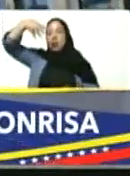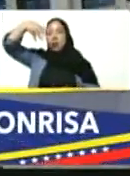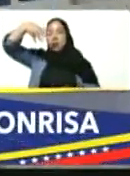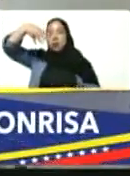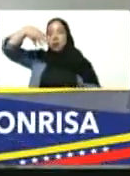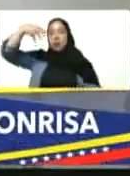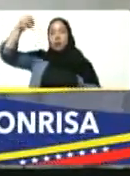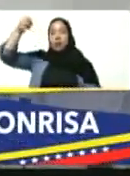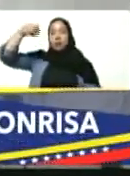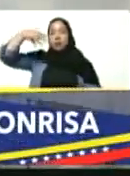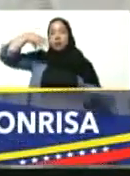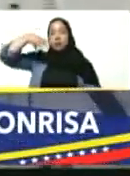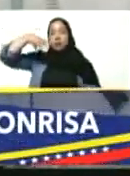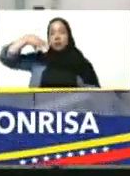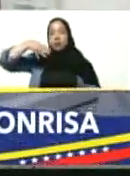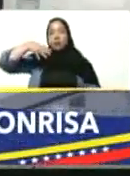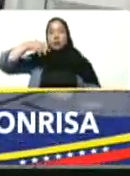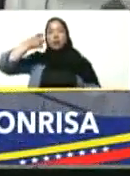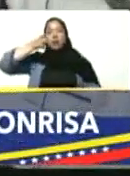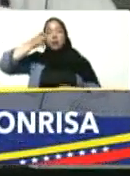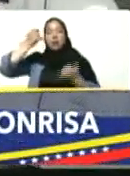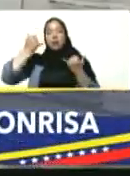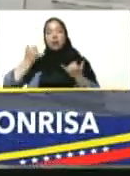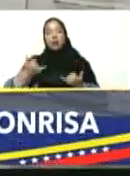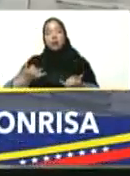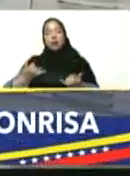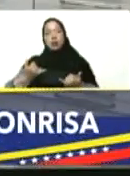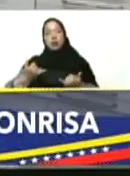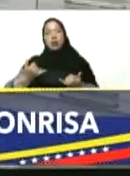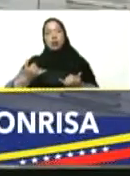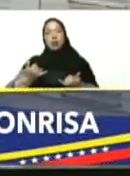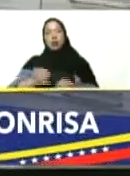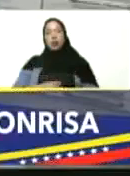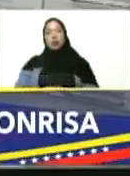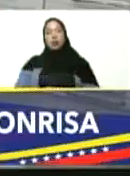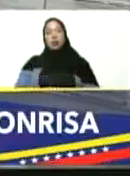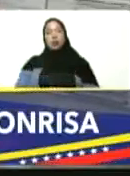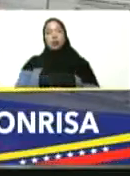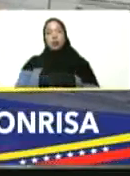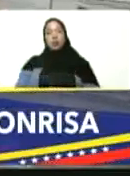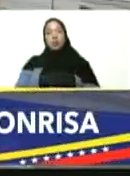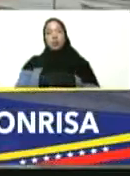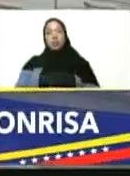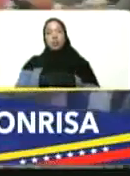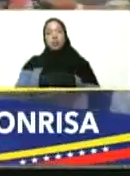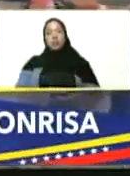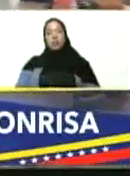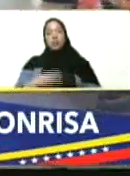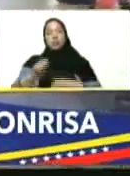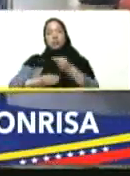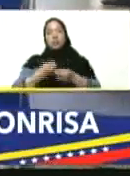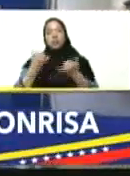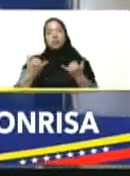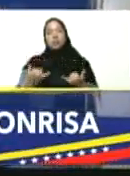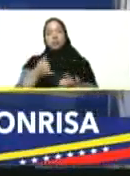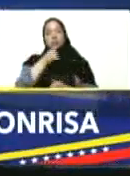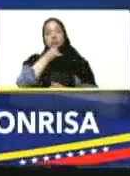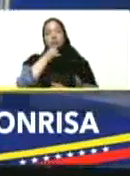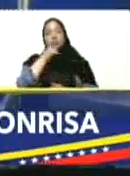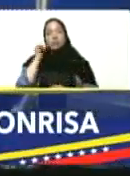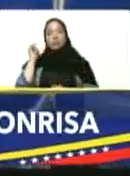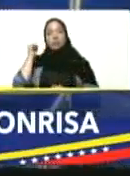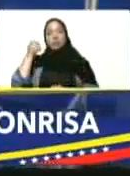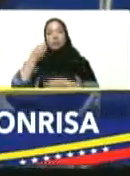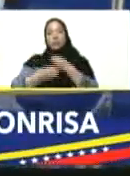técnico especial para las unidades, a los odontólogos le damos un incentivo. Aquí todo el tiempo esto está